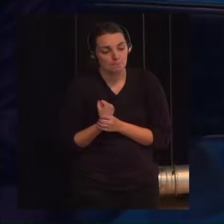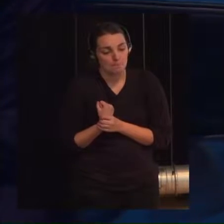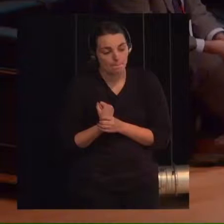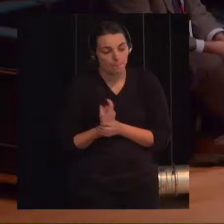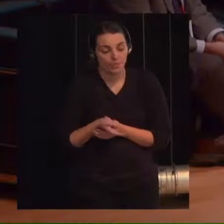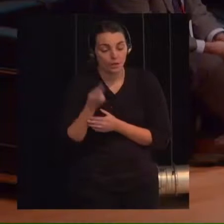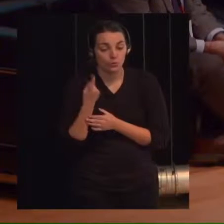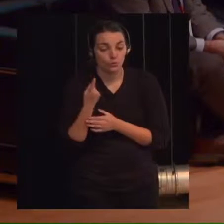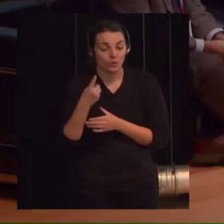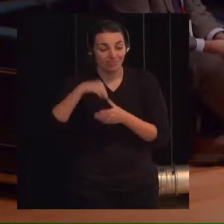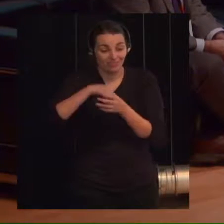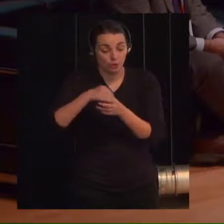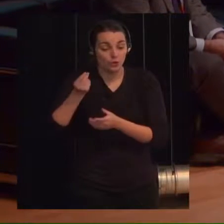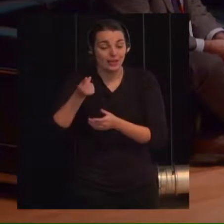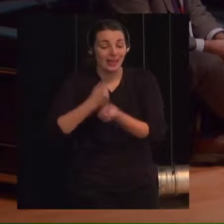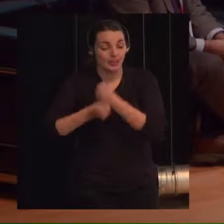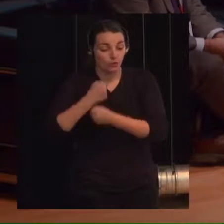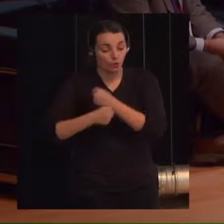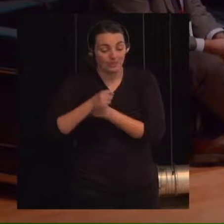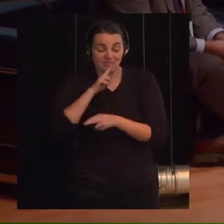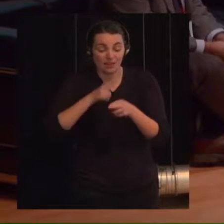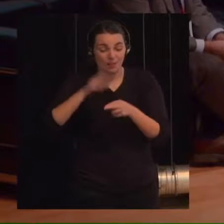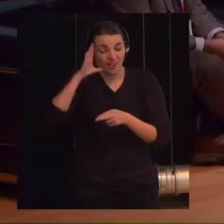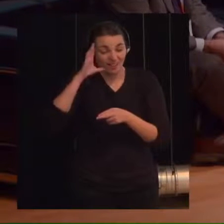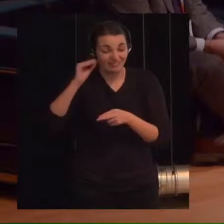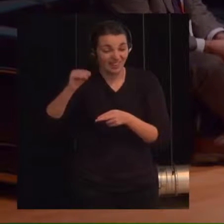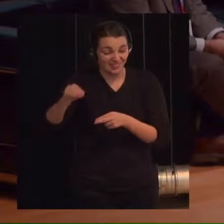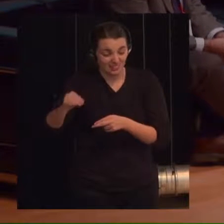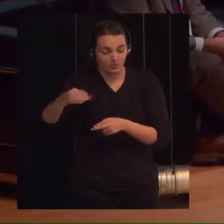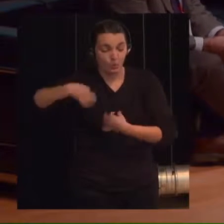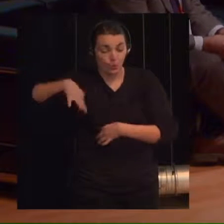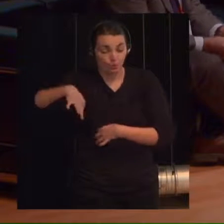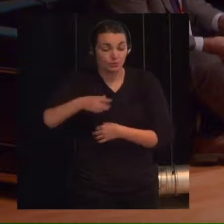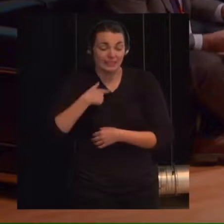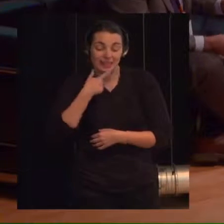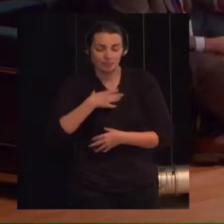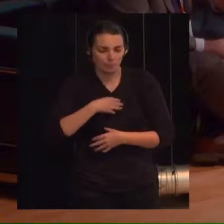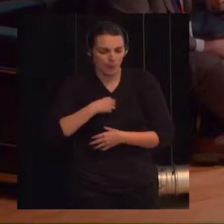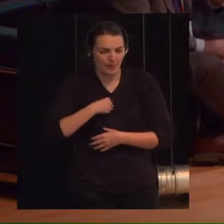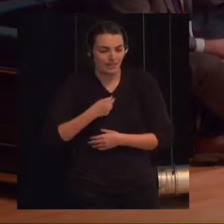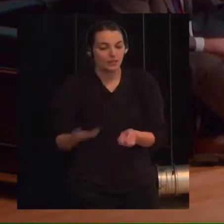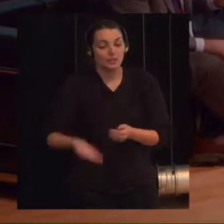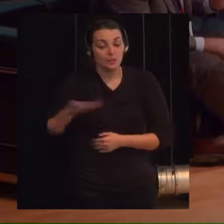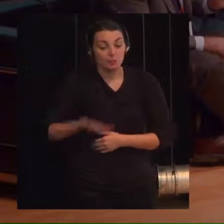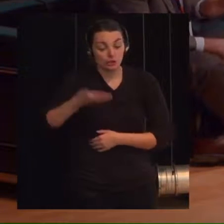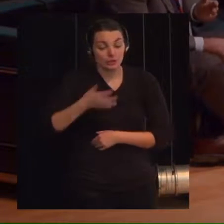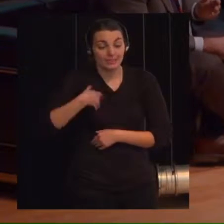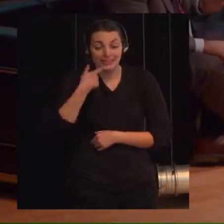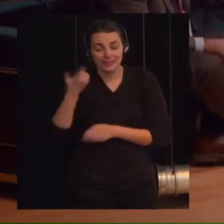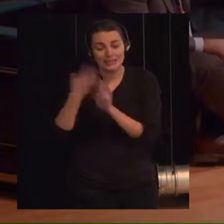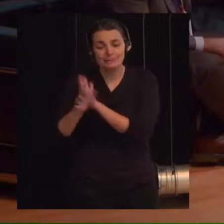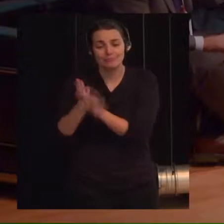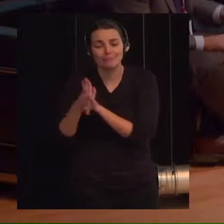a una de las ramas del grupo The Economist, que es The Economist Intelligence Unit, que hace un papel realmente interesante de desbrozar la realidad de